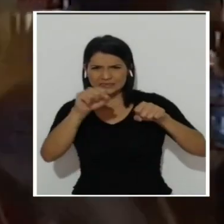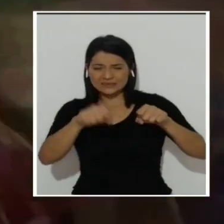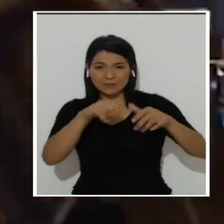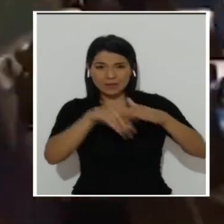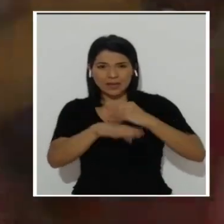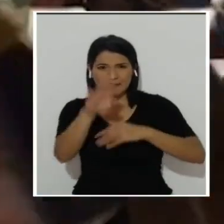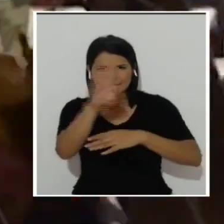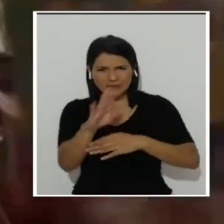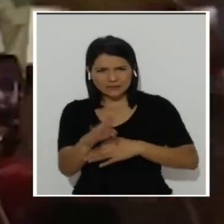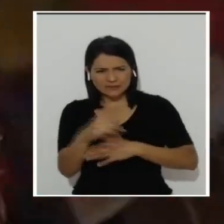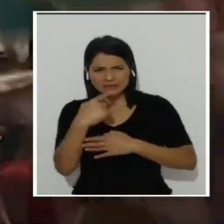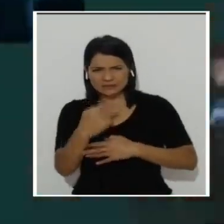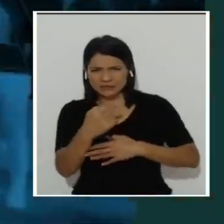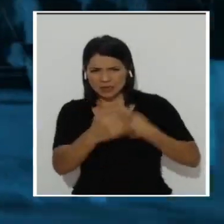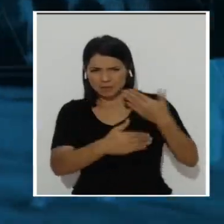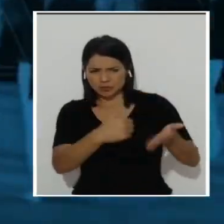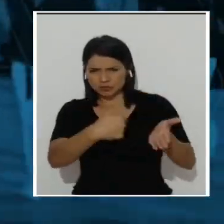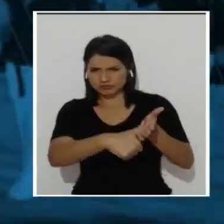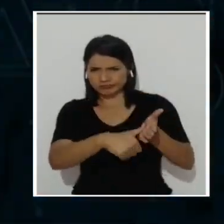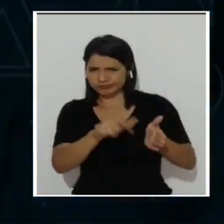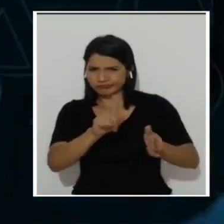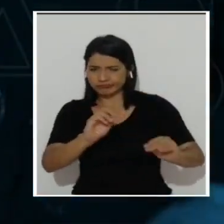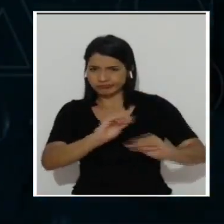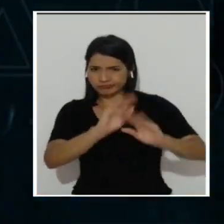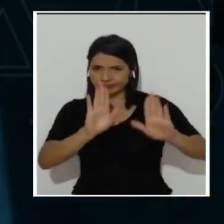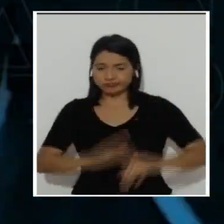elecciones presidenciales.